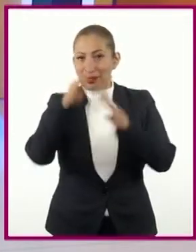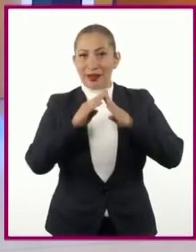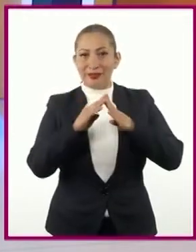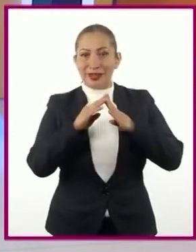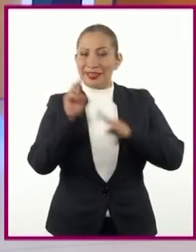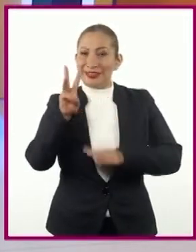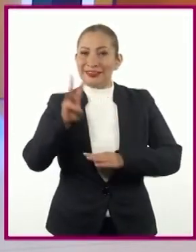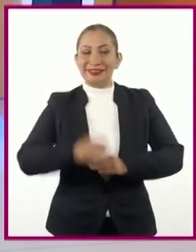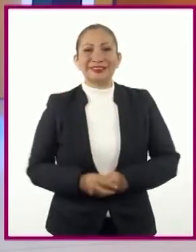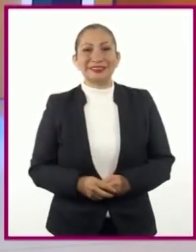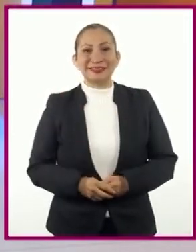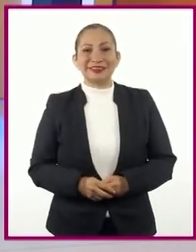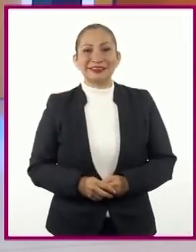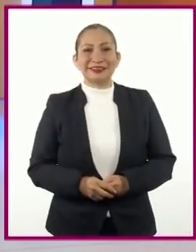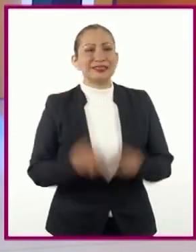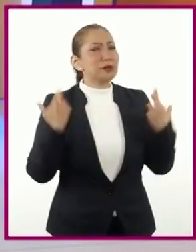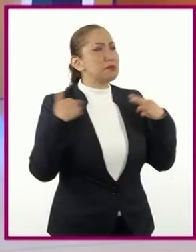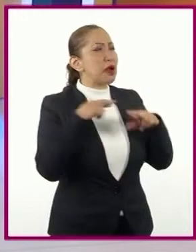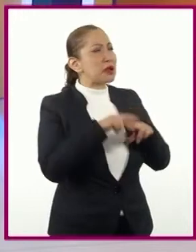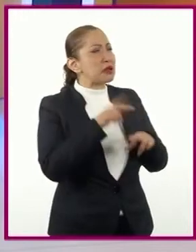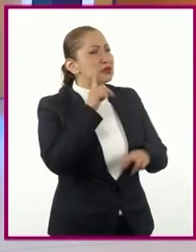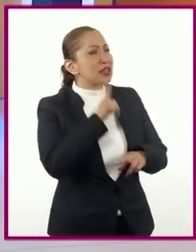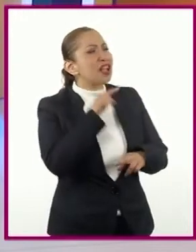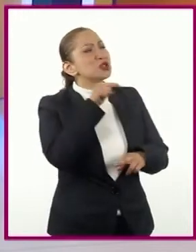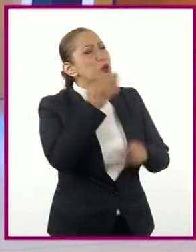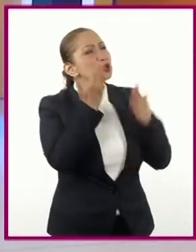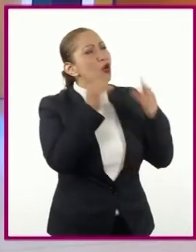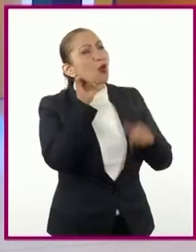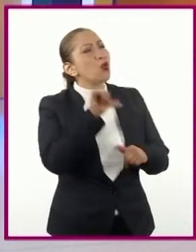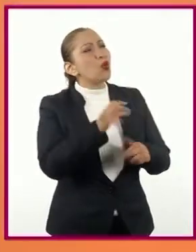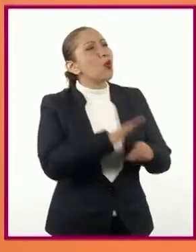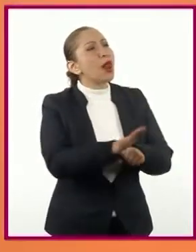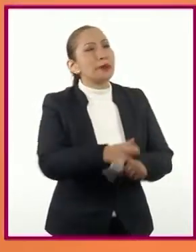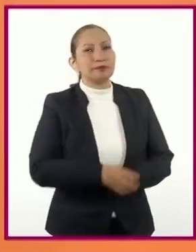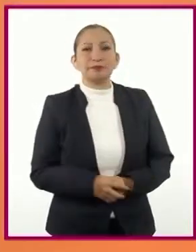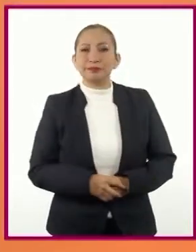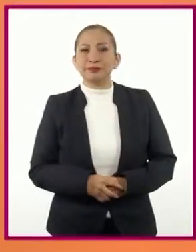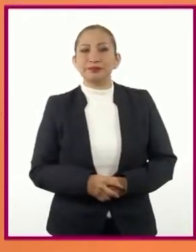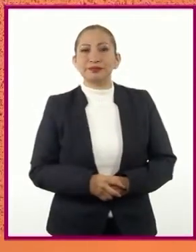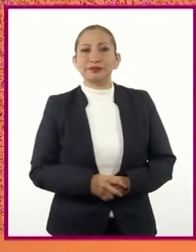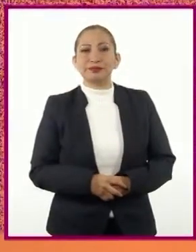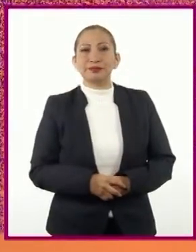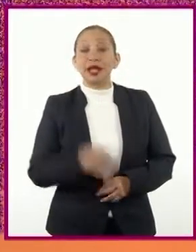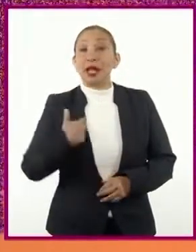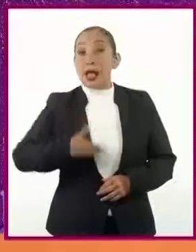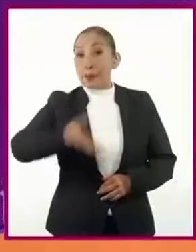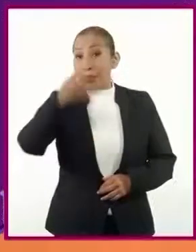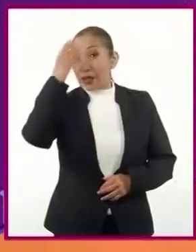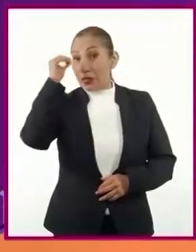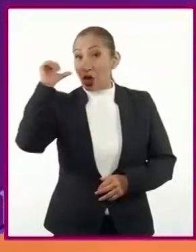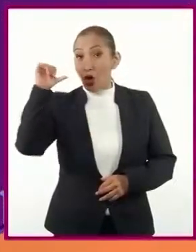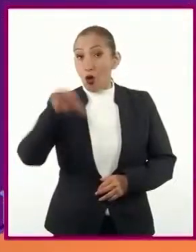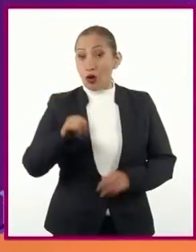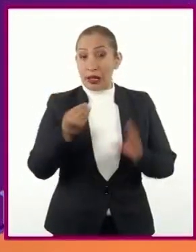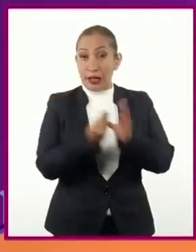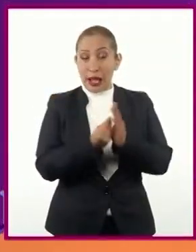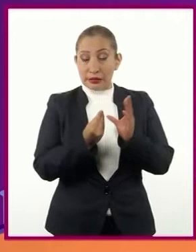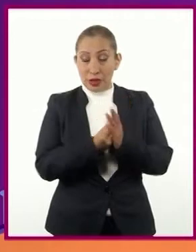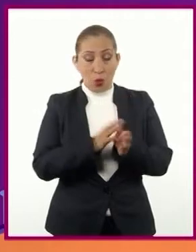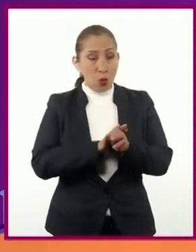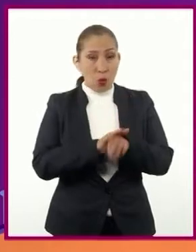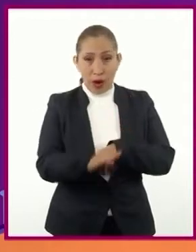Casa 3. Maestra Isabel, ¿qué estudiaremos en esta sesión? El aprendizaje esperado de la sesión